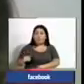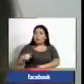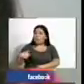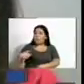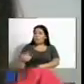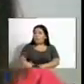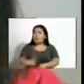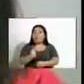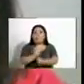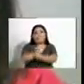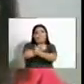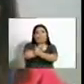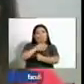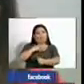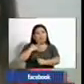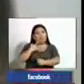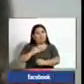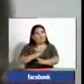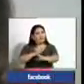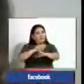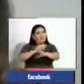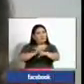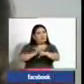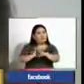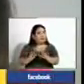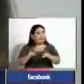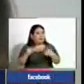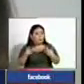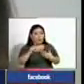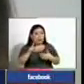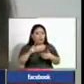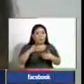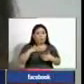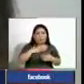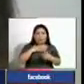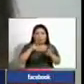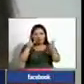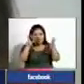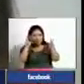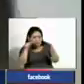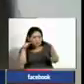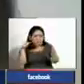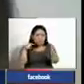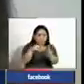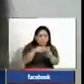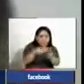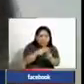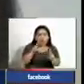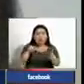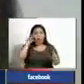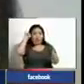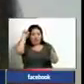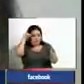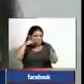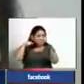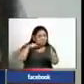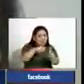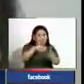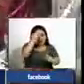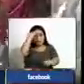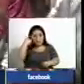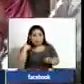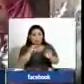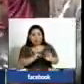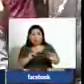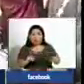van a estar protegidos, porque no vamos a tener relaciones abusivas de violencia desde los adultos hacia las niñas y los